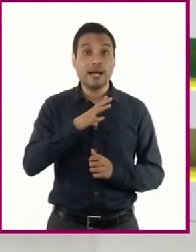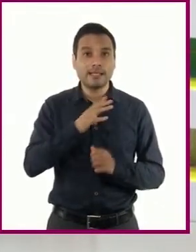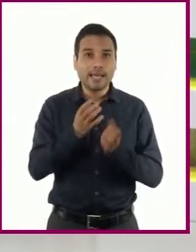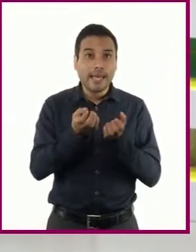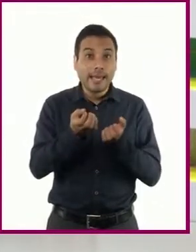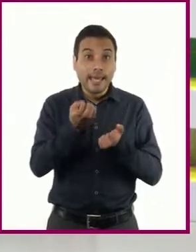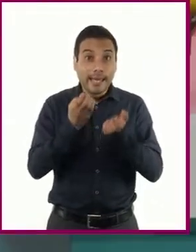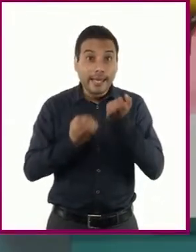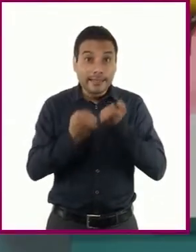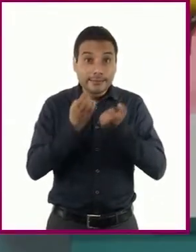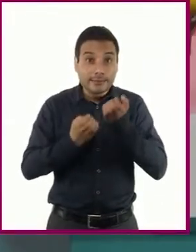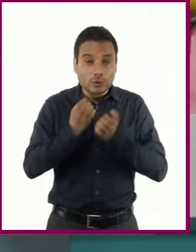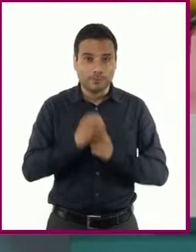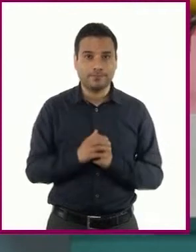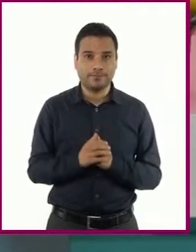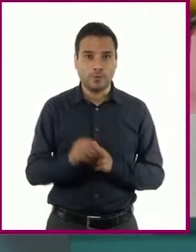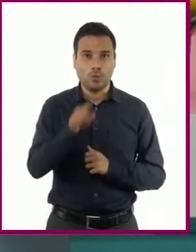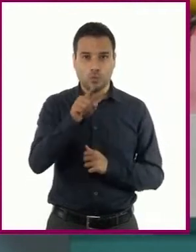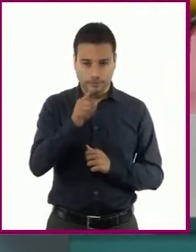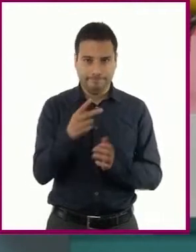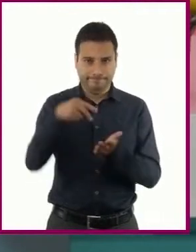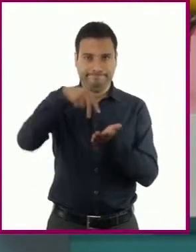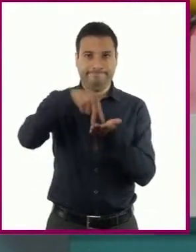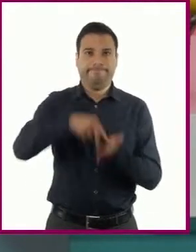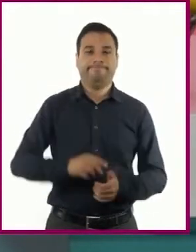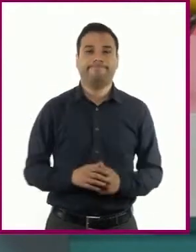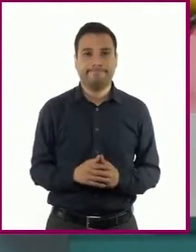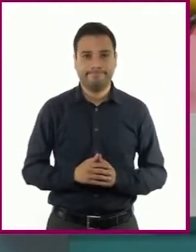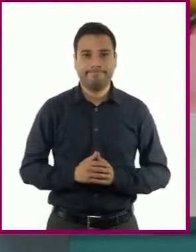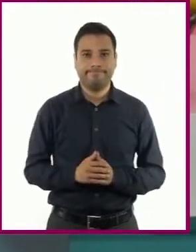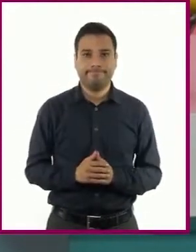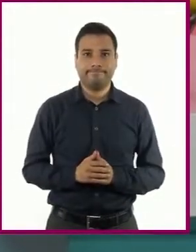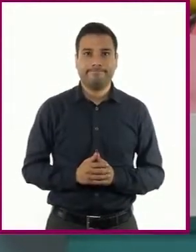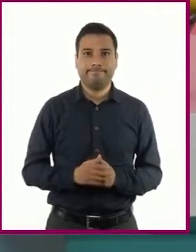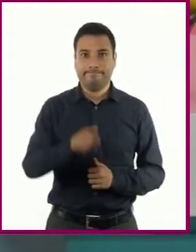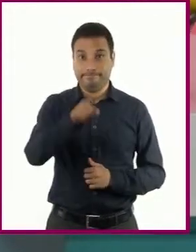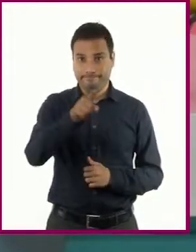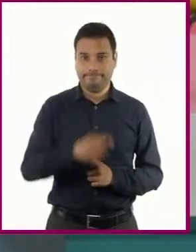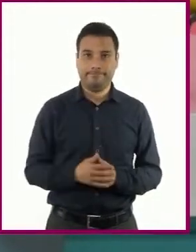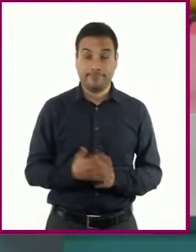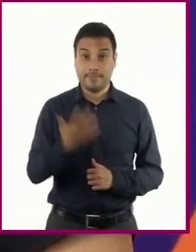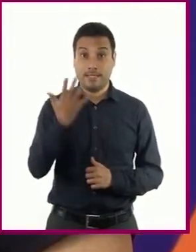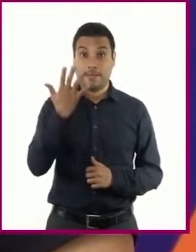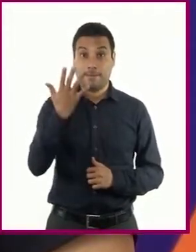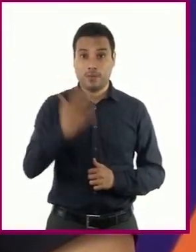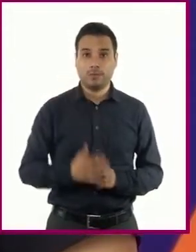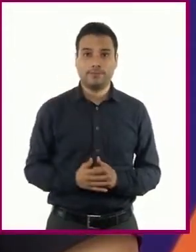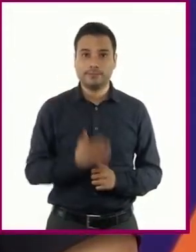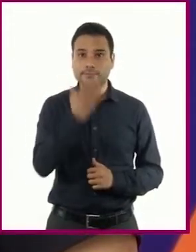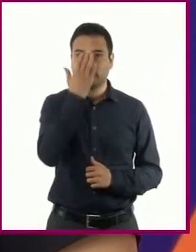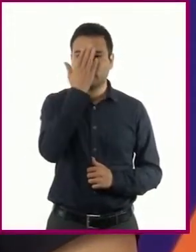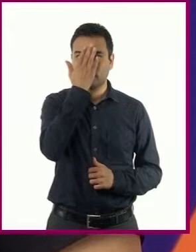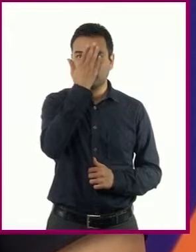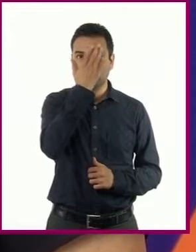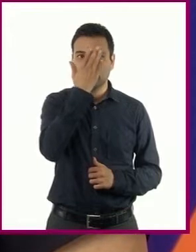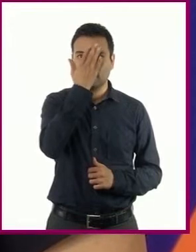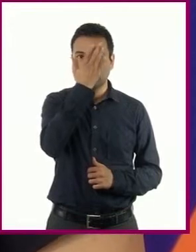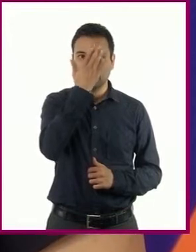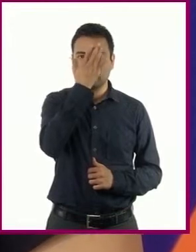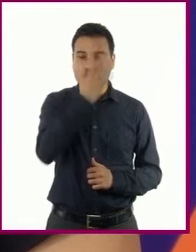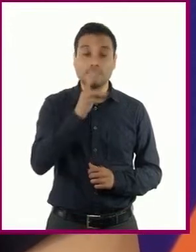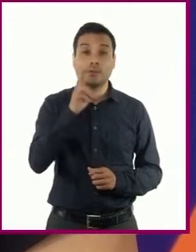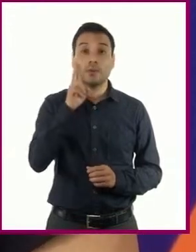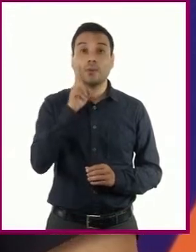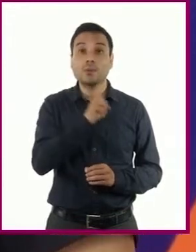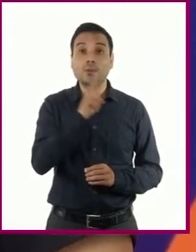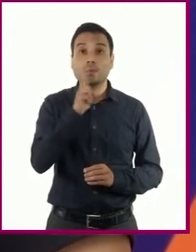Pinocho. Para comenzar, pónganse de pie y coloquen una mano en su nariz. Inhalen mientras masajean la punta y exhalen sin frotar